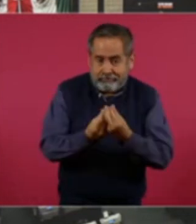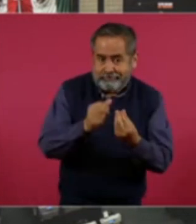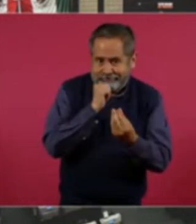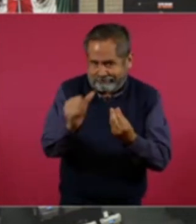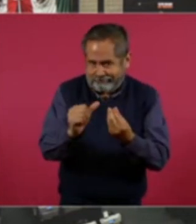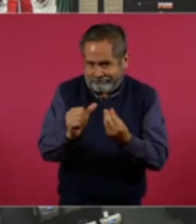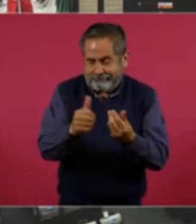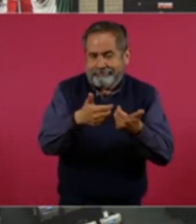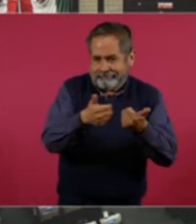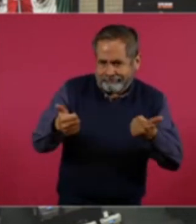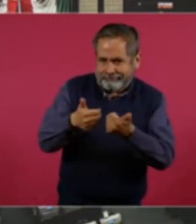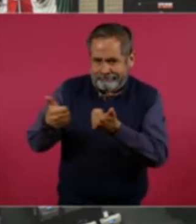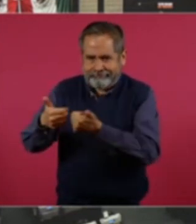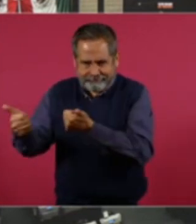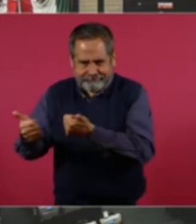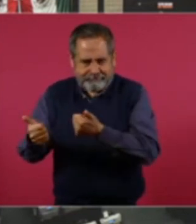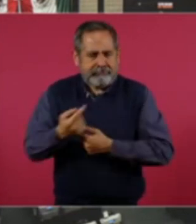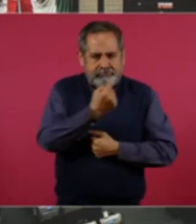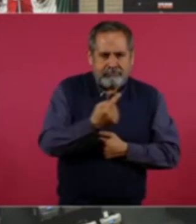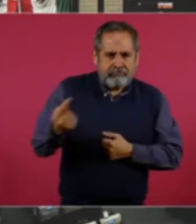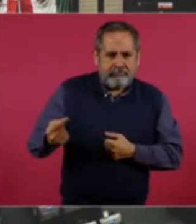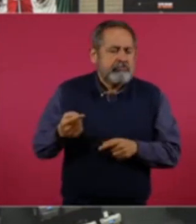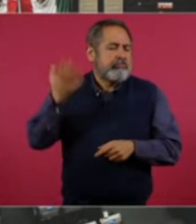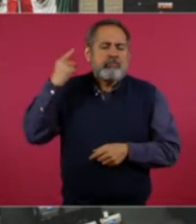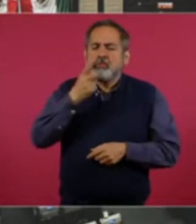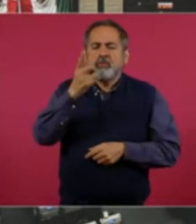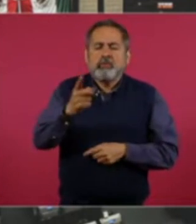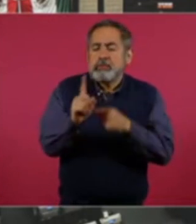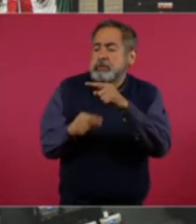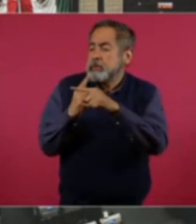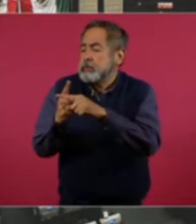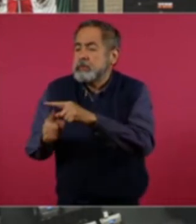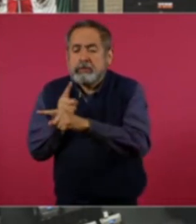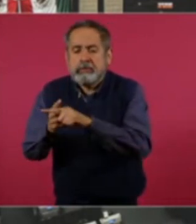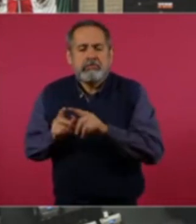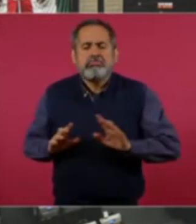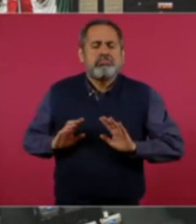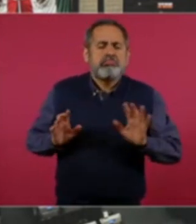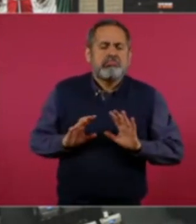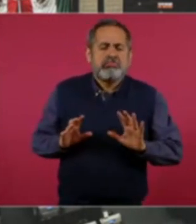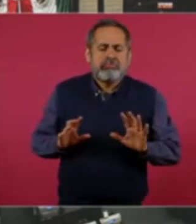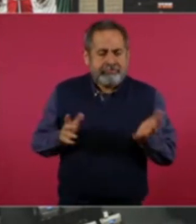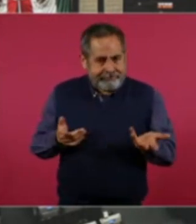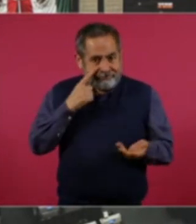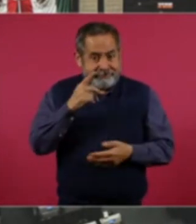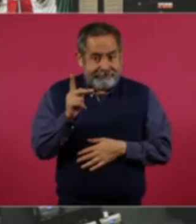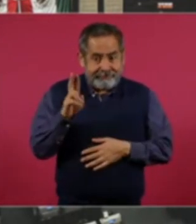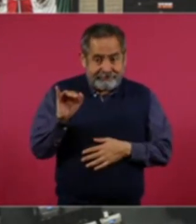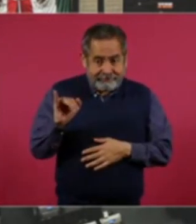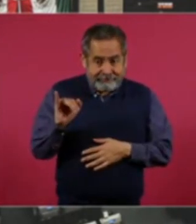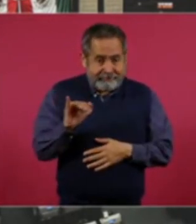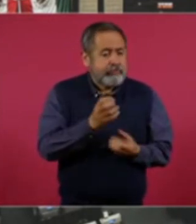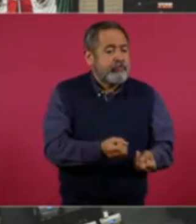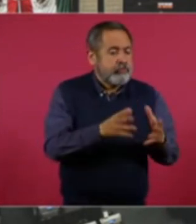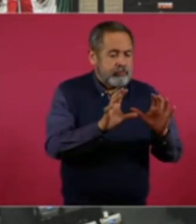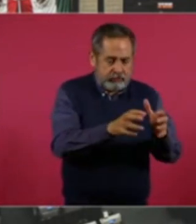dijeron, a ver, la suma de votos del PRI, del Verde. No, el PRI cuánto obtuvo y se aplicaba la